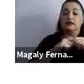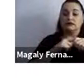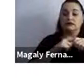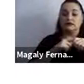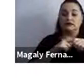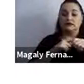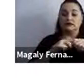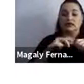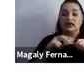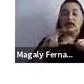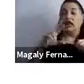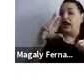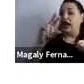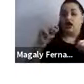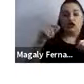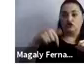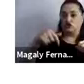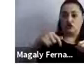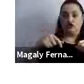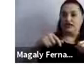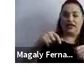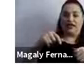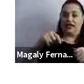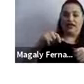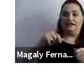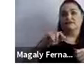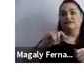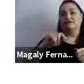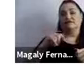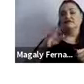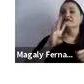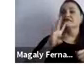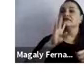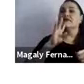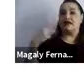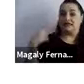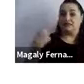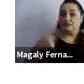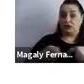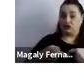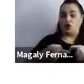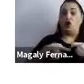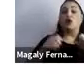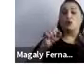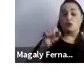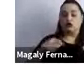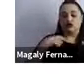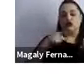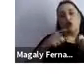no eran hispanohablantes, y de esa manera yo iré